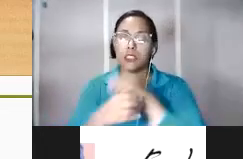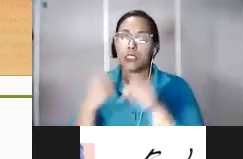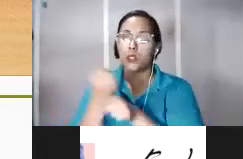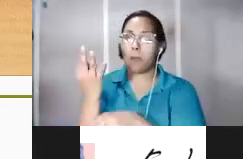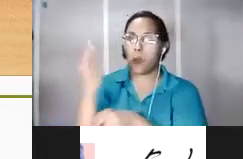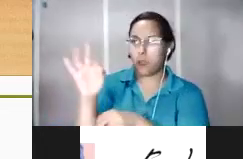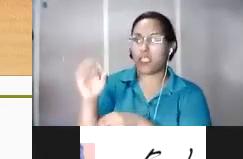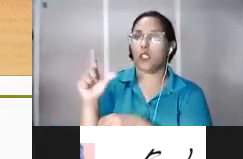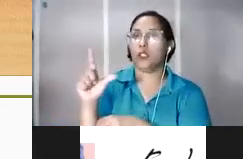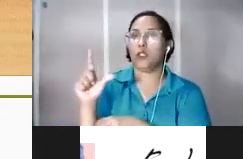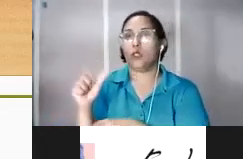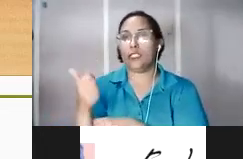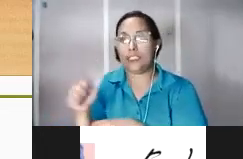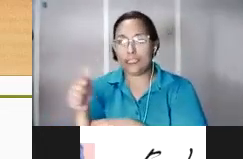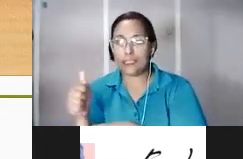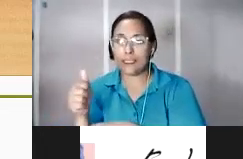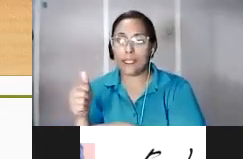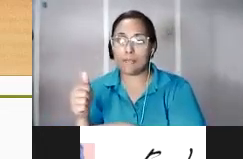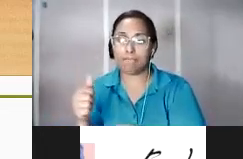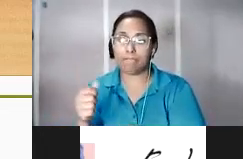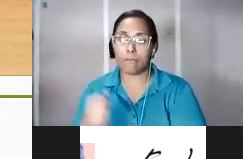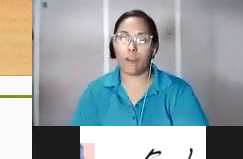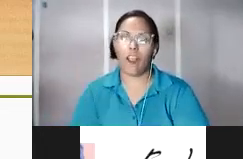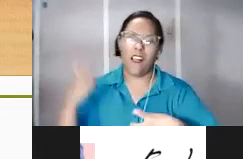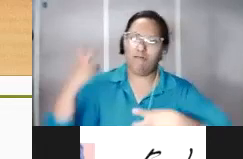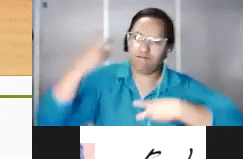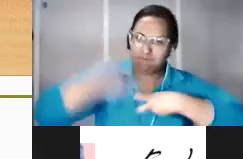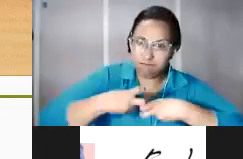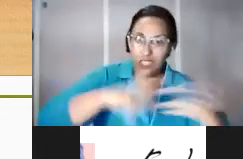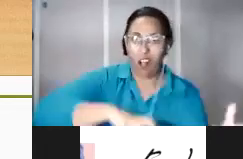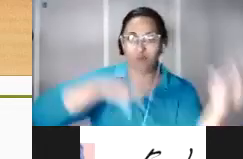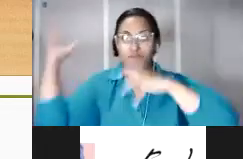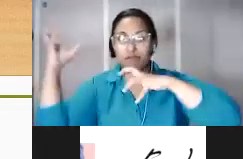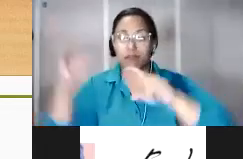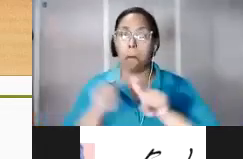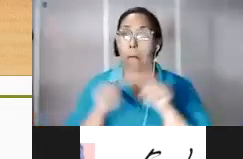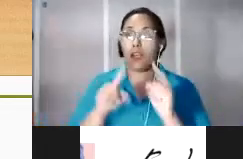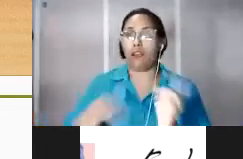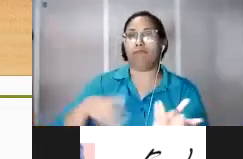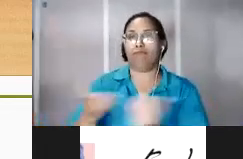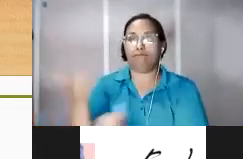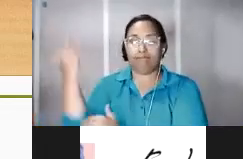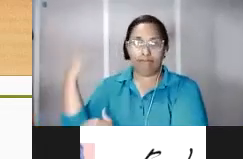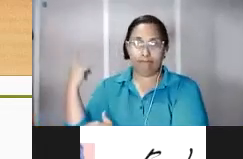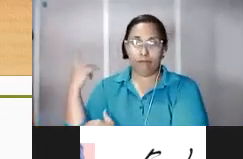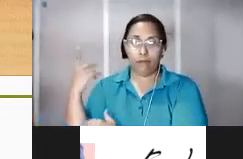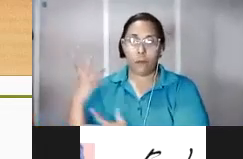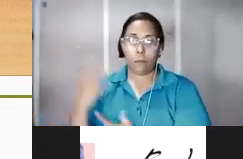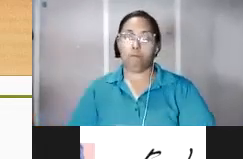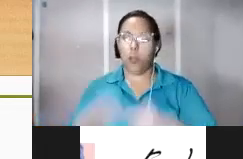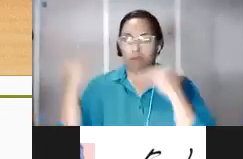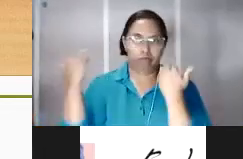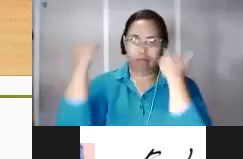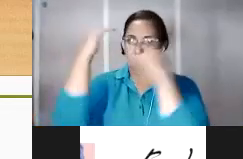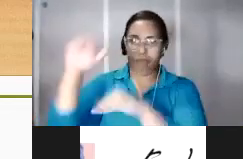una década sumamente agitada. Pero todo lo anterior no fue un impedimento para que